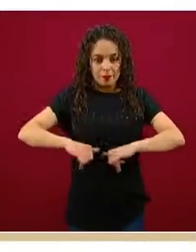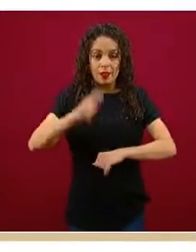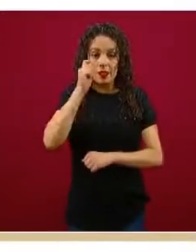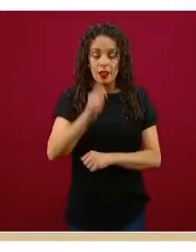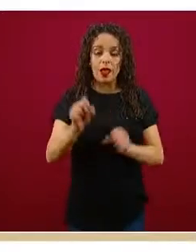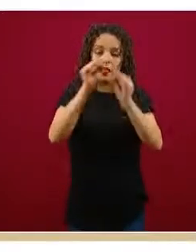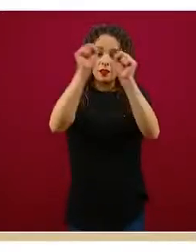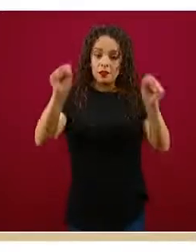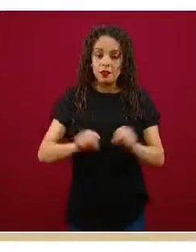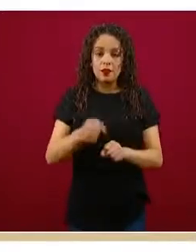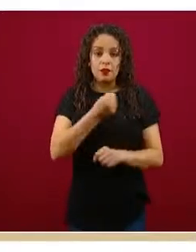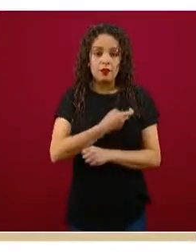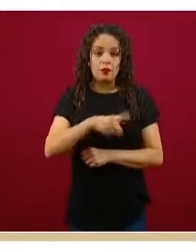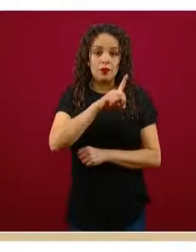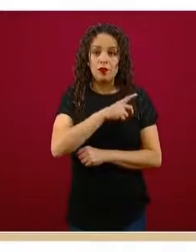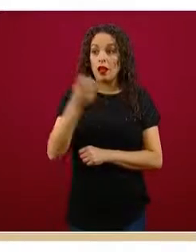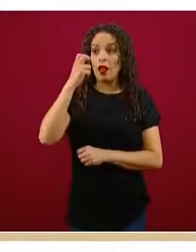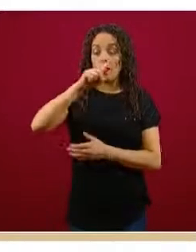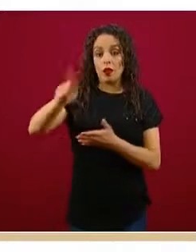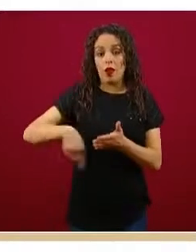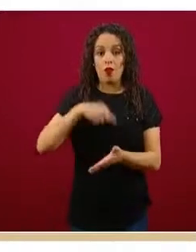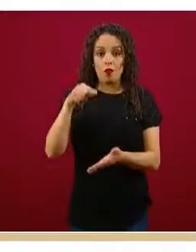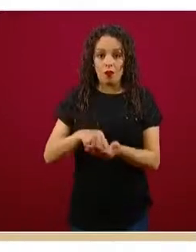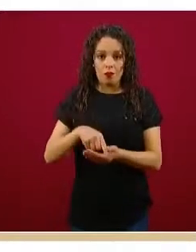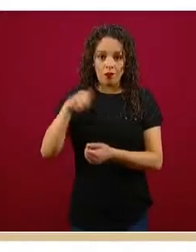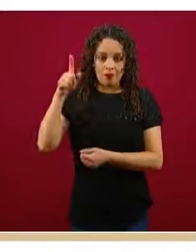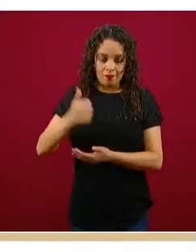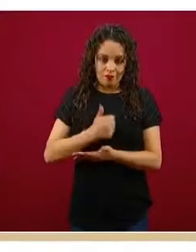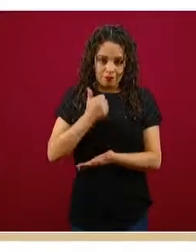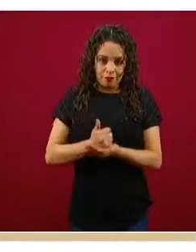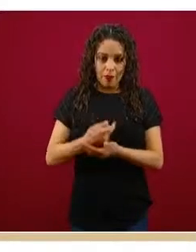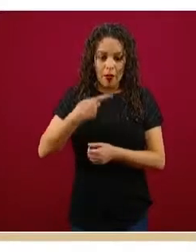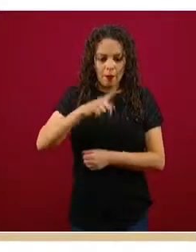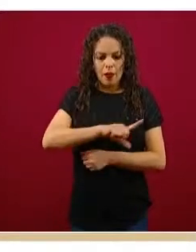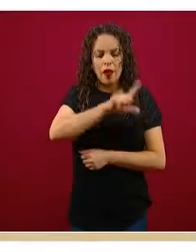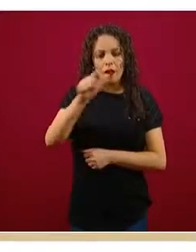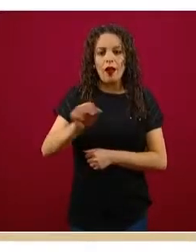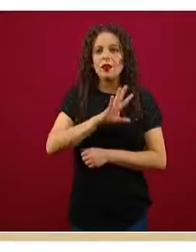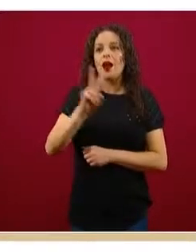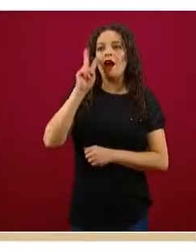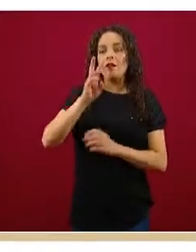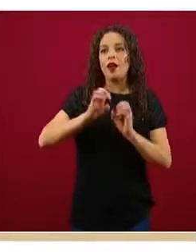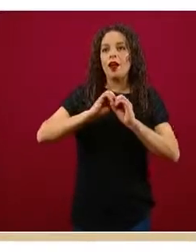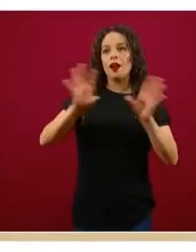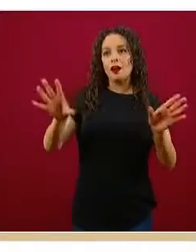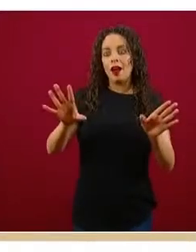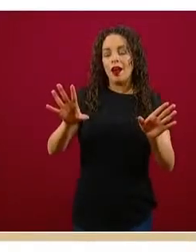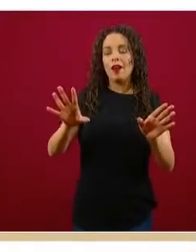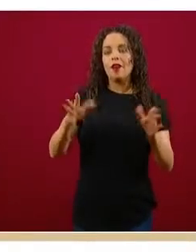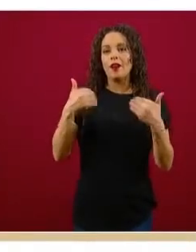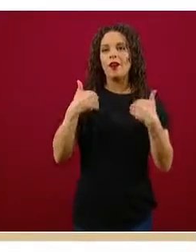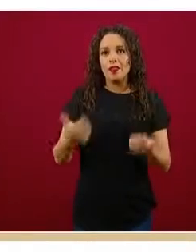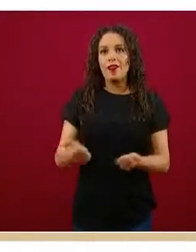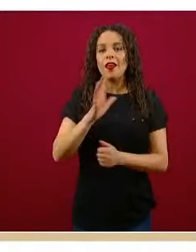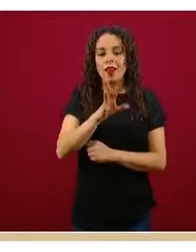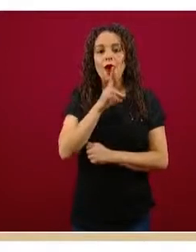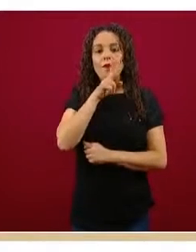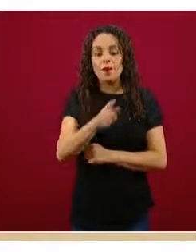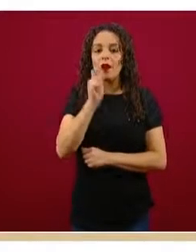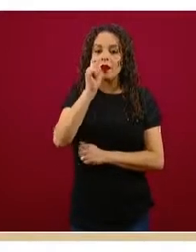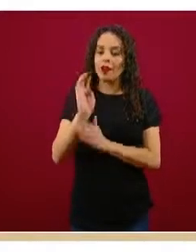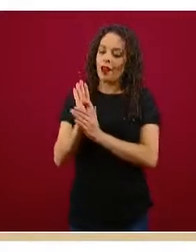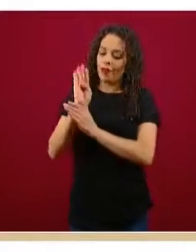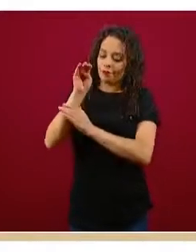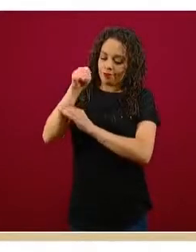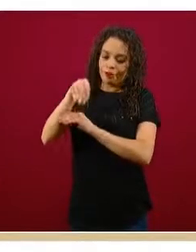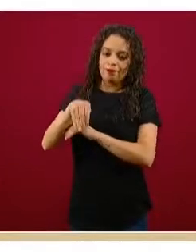muy concentrado en la capital y, sin embargo, ya después ha cobrado forma, hay un descenso ya muy claramente identificable. La siguiente.